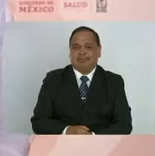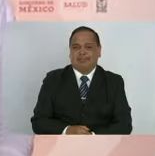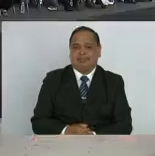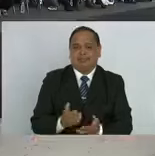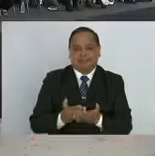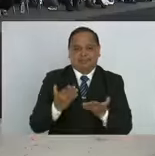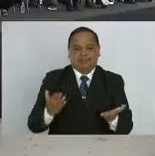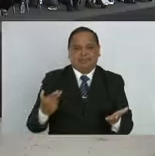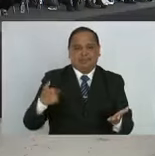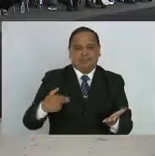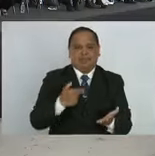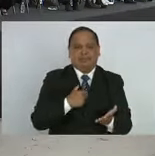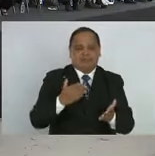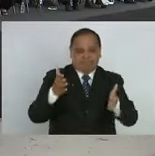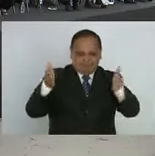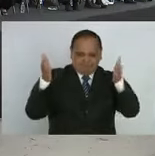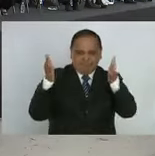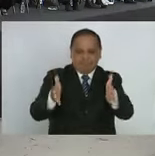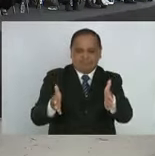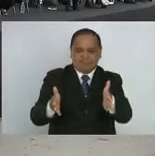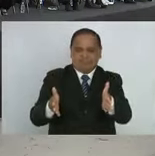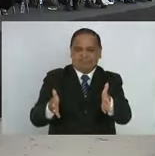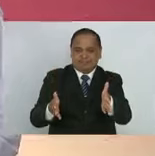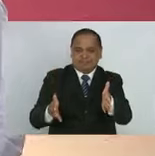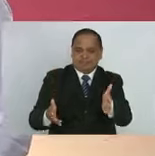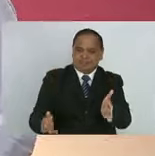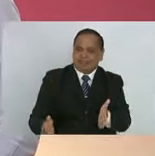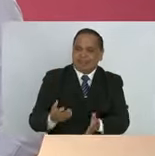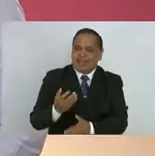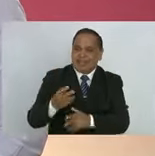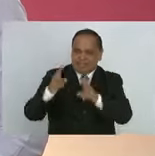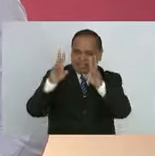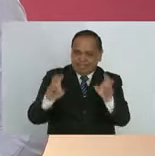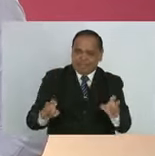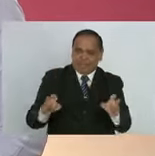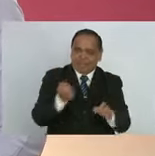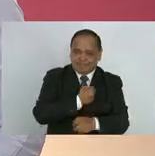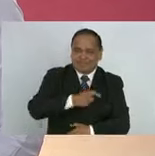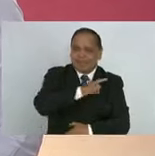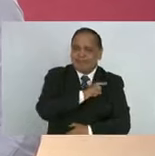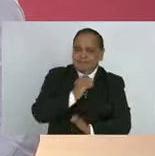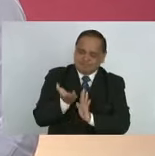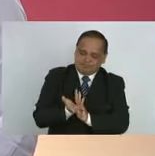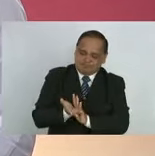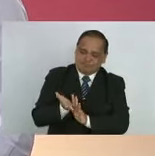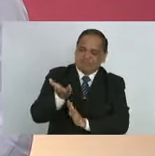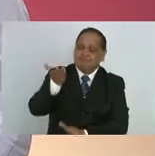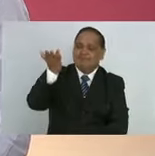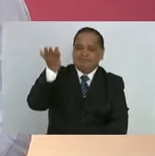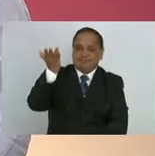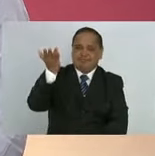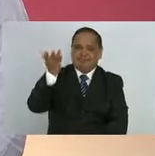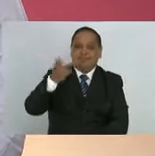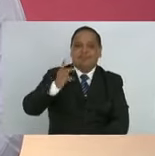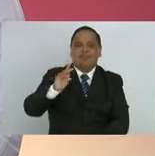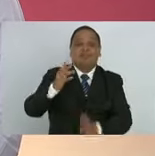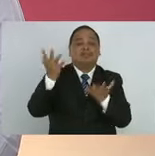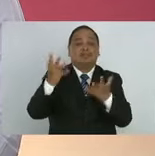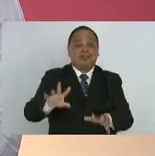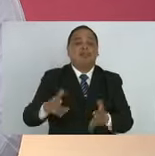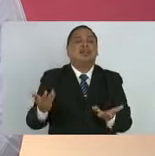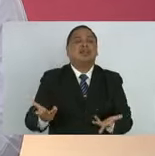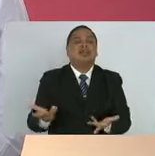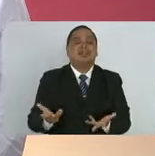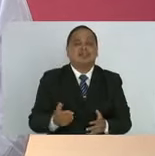construir este sistema de salud. Y ya, como